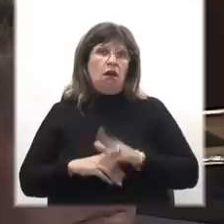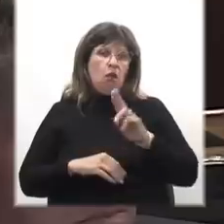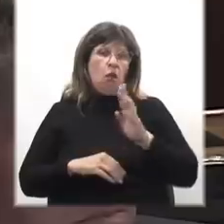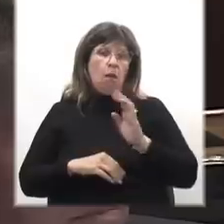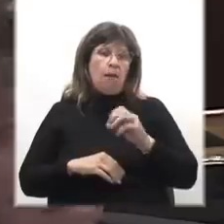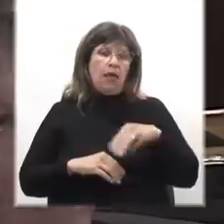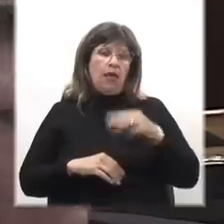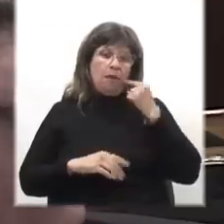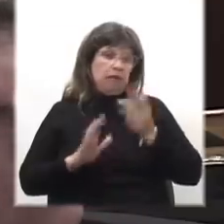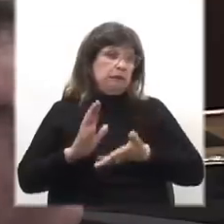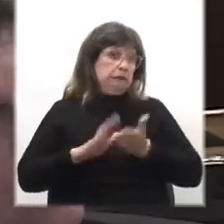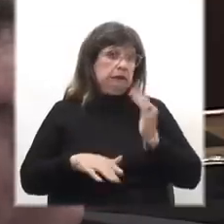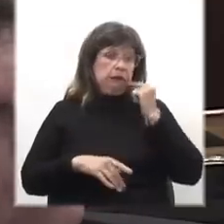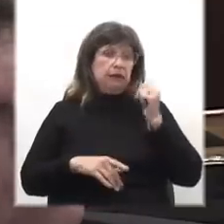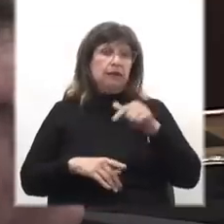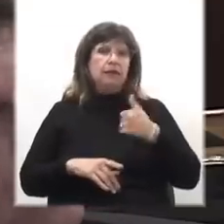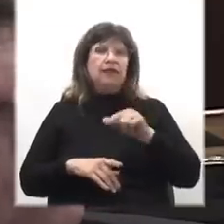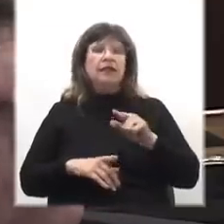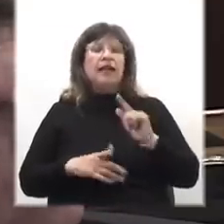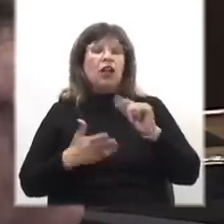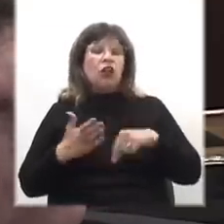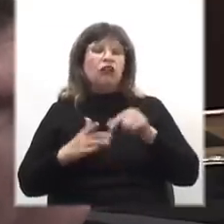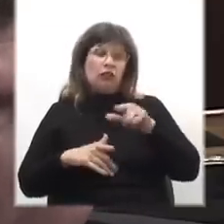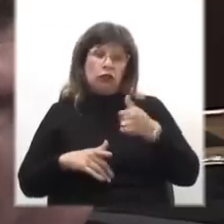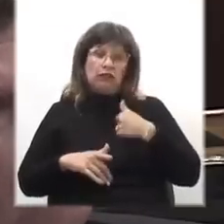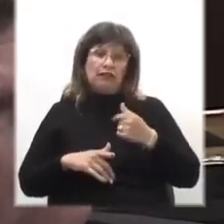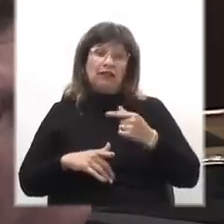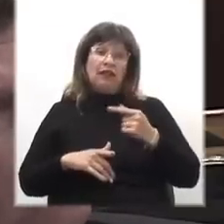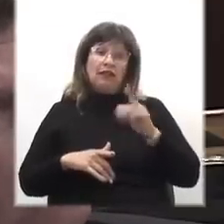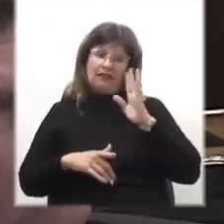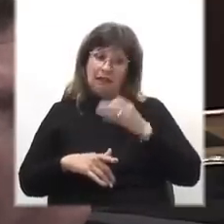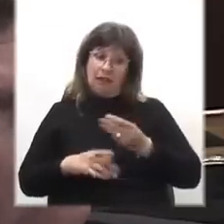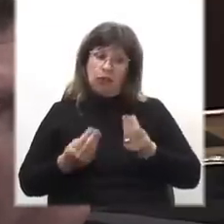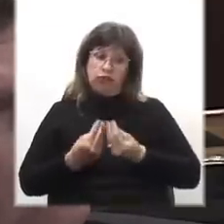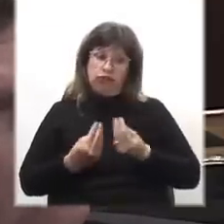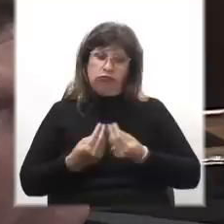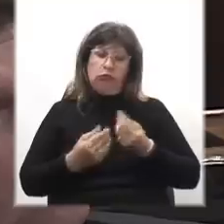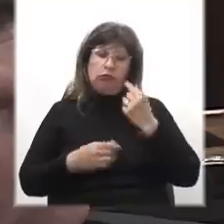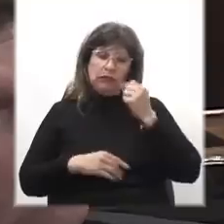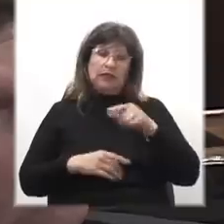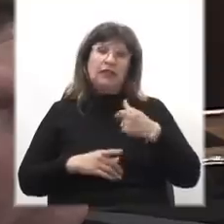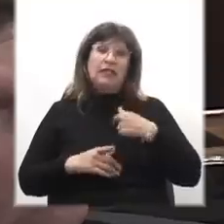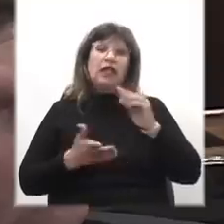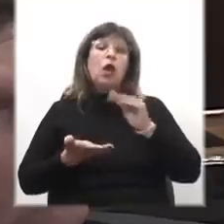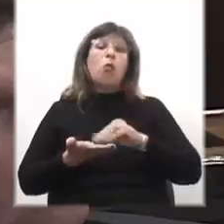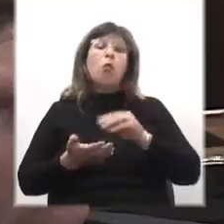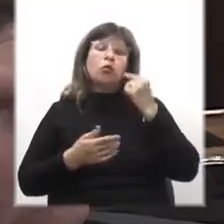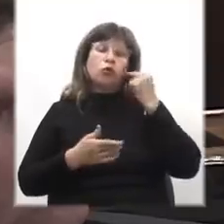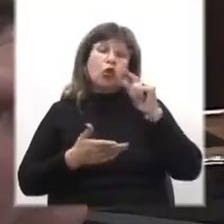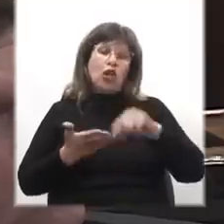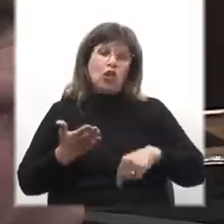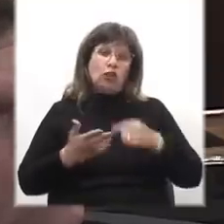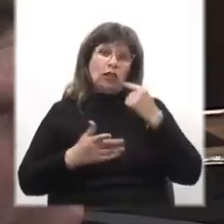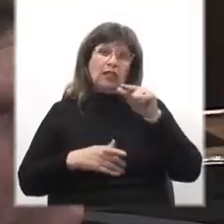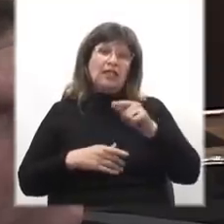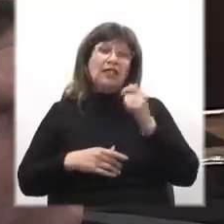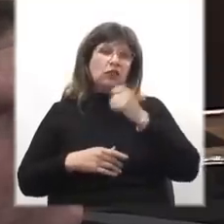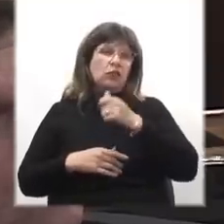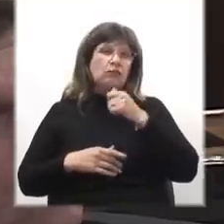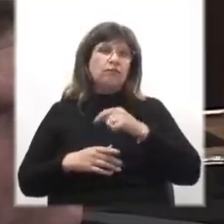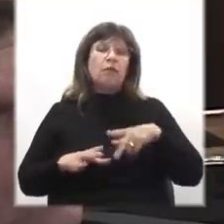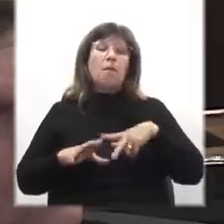Y el profeta fue tan sabio que en el contrato puso que esa solución de parar